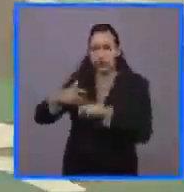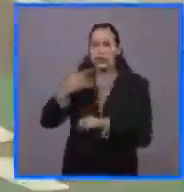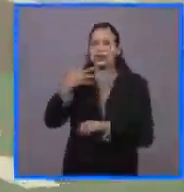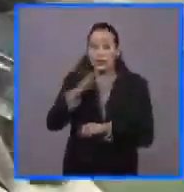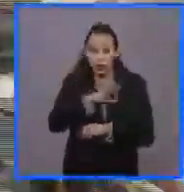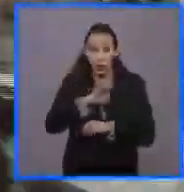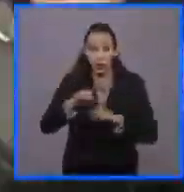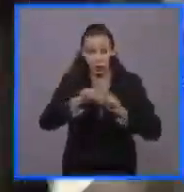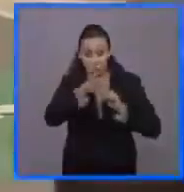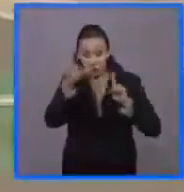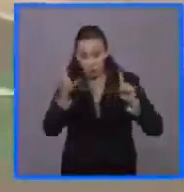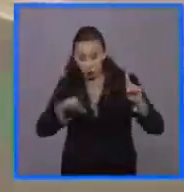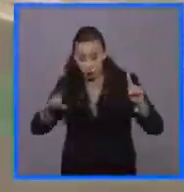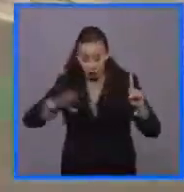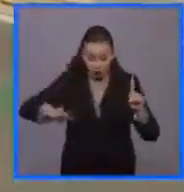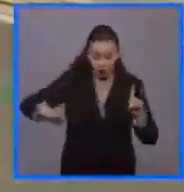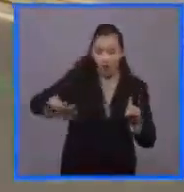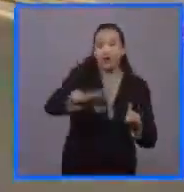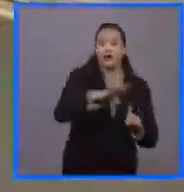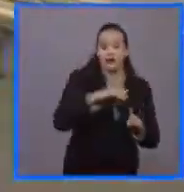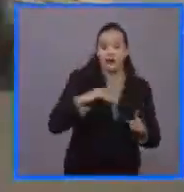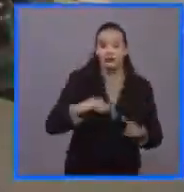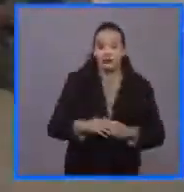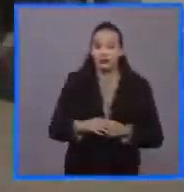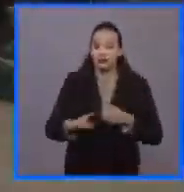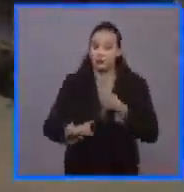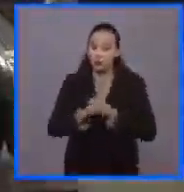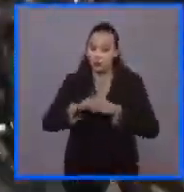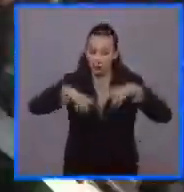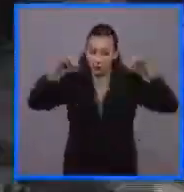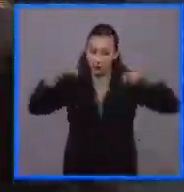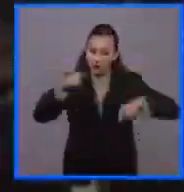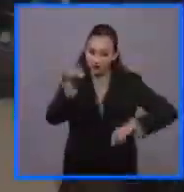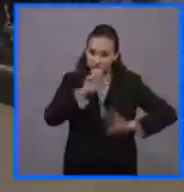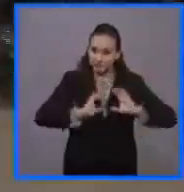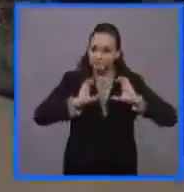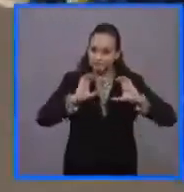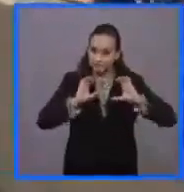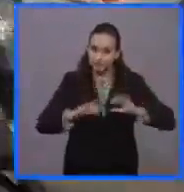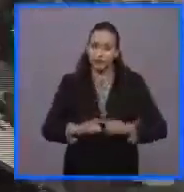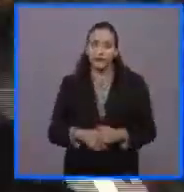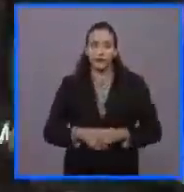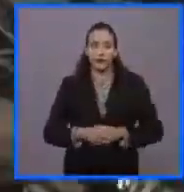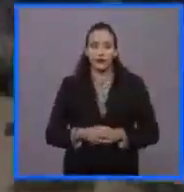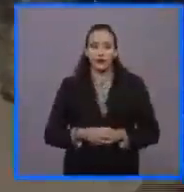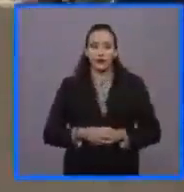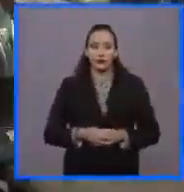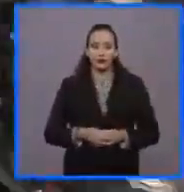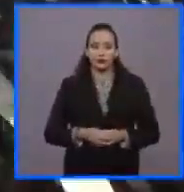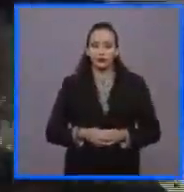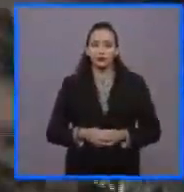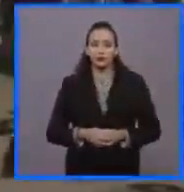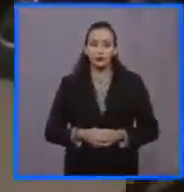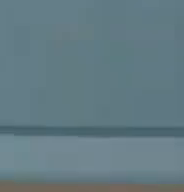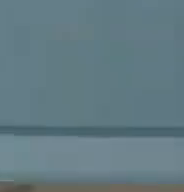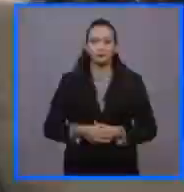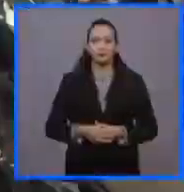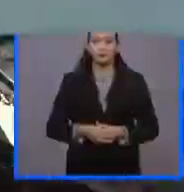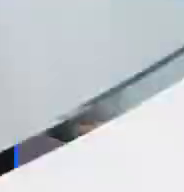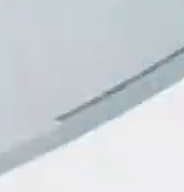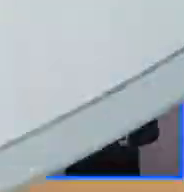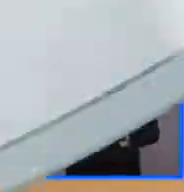impactar directamente el territorio nacional. Para el canal del Poder Judicial de la Federación, Rosy García.